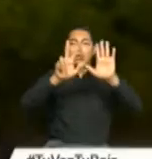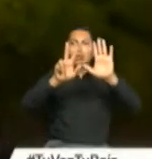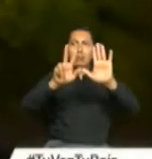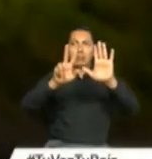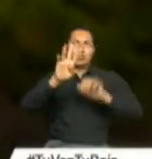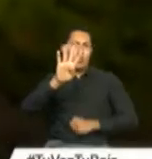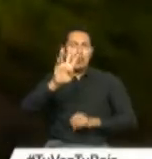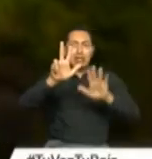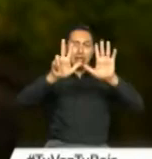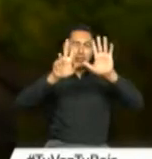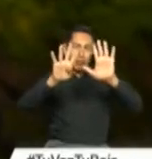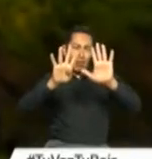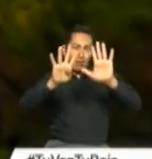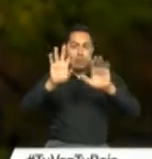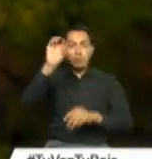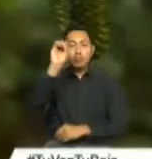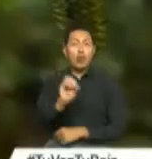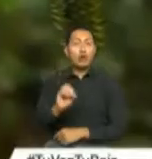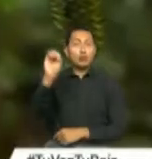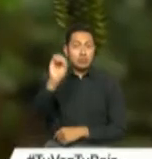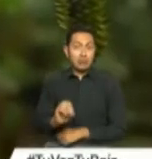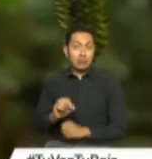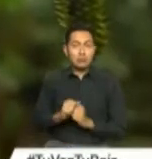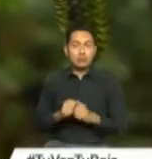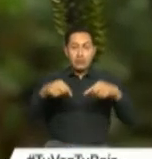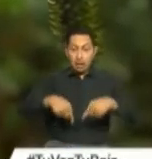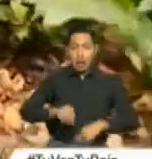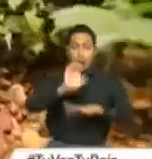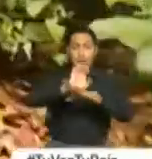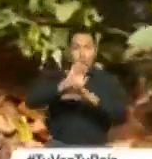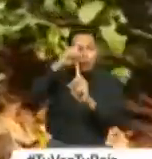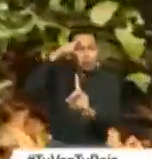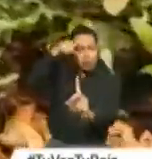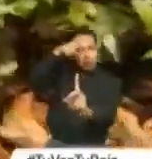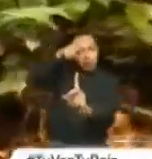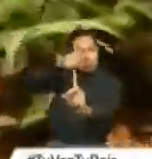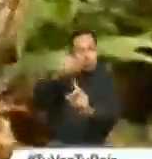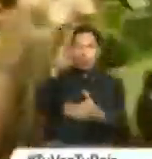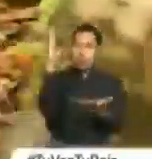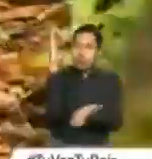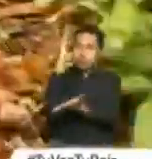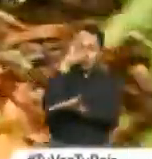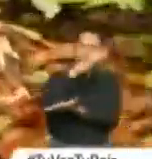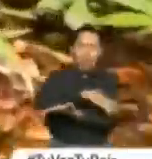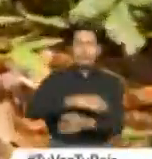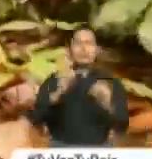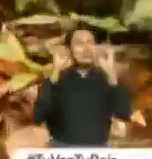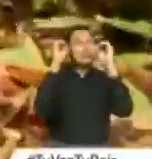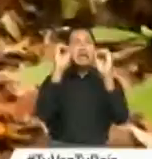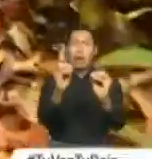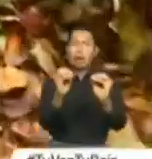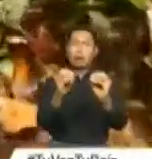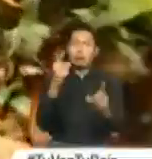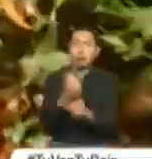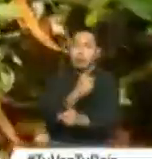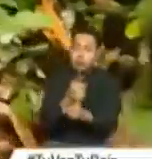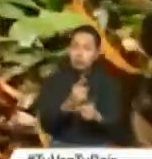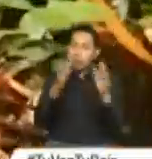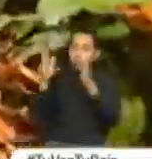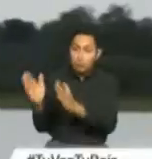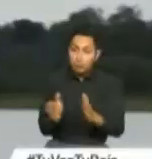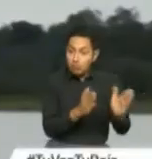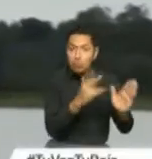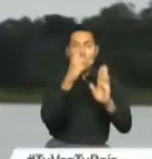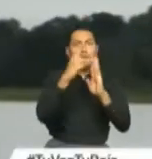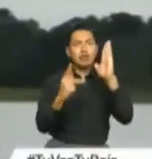del país es alcanzar la deforestación neta cero, por lo que es necesario seguir fortaleciendo estos programas. Caterine